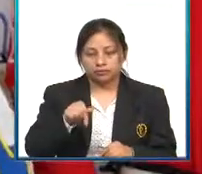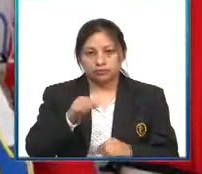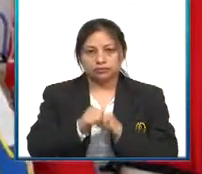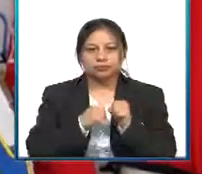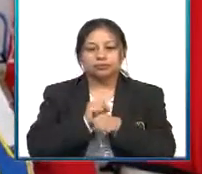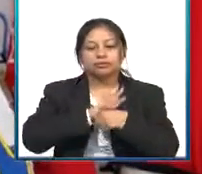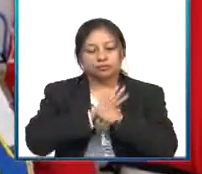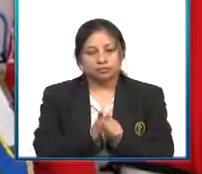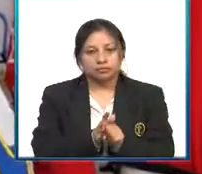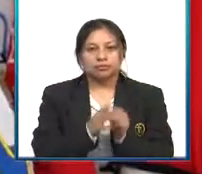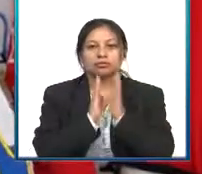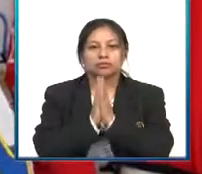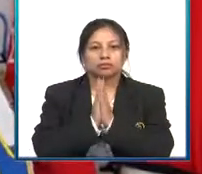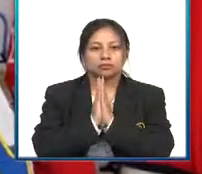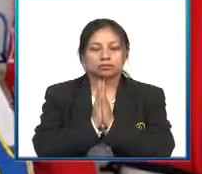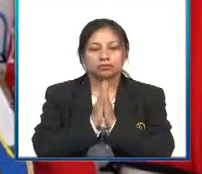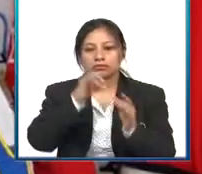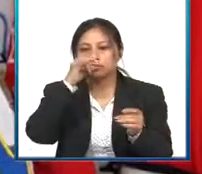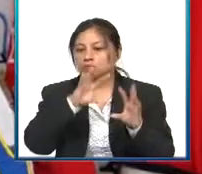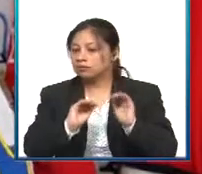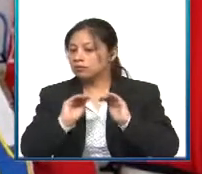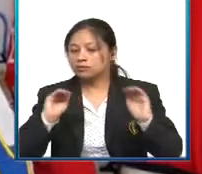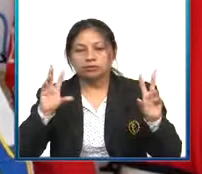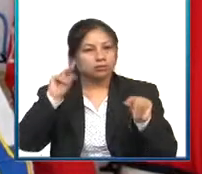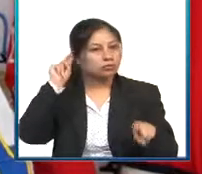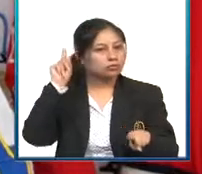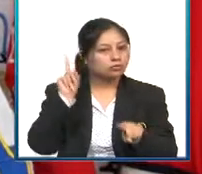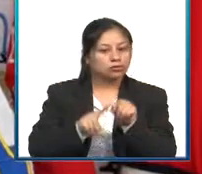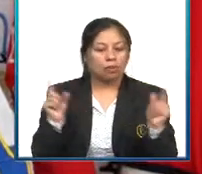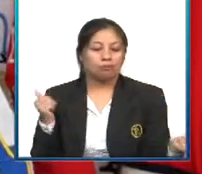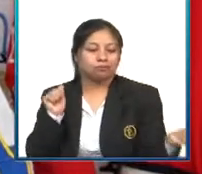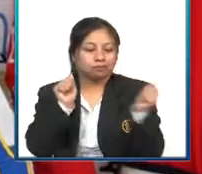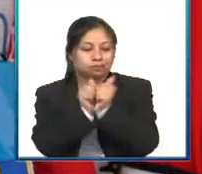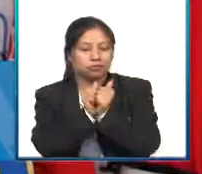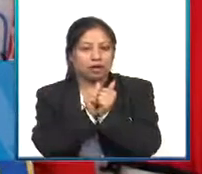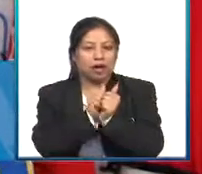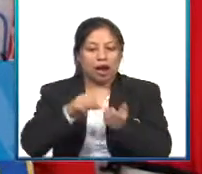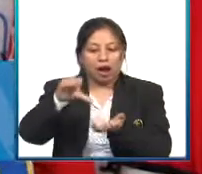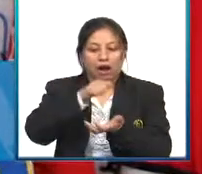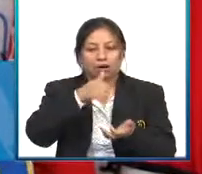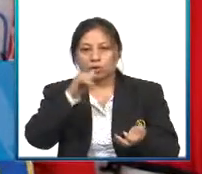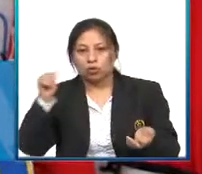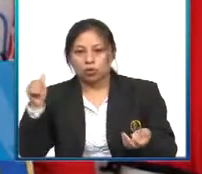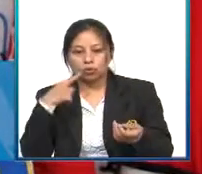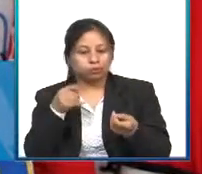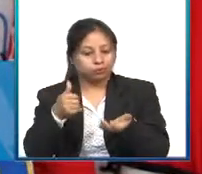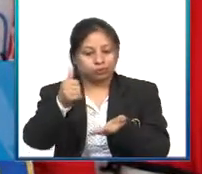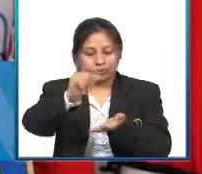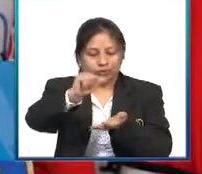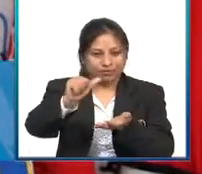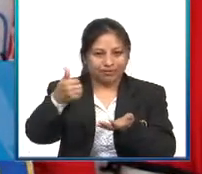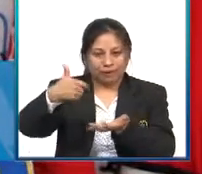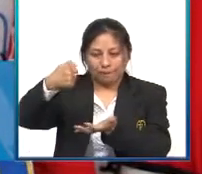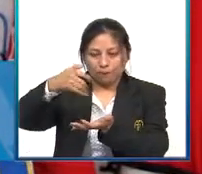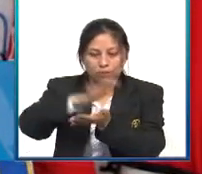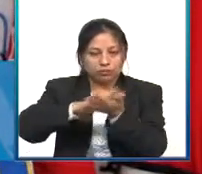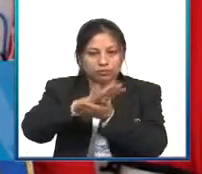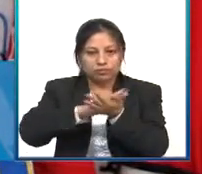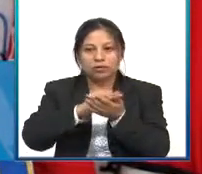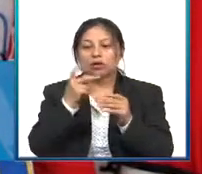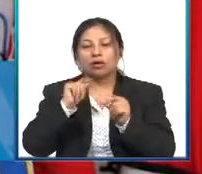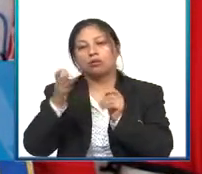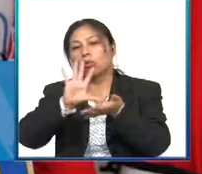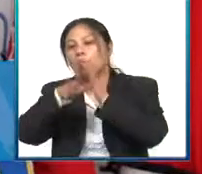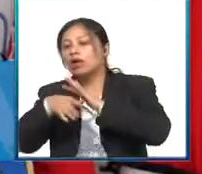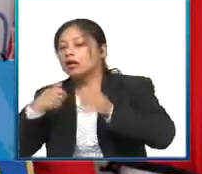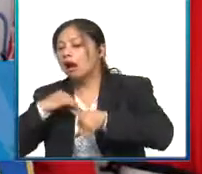de pandemia, por favor, que los niños no tengan contacto con alcohol gel cuando vayan a manipular cualquier fuego pirotécnico, debido a